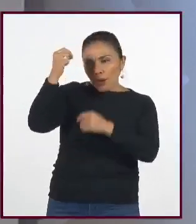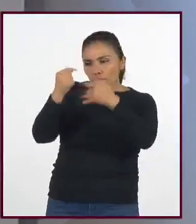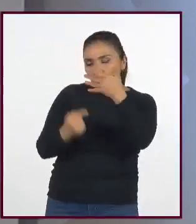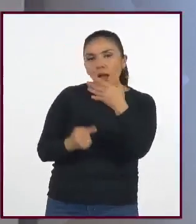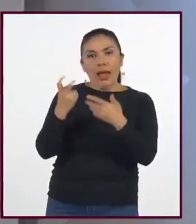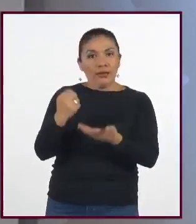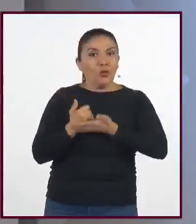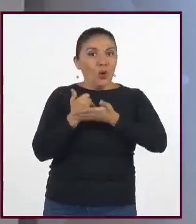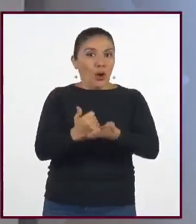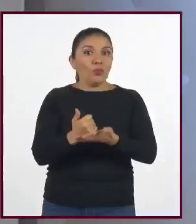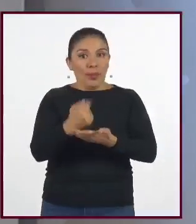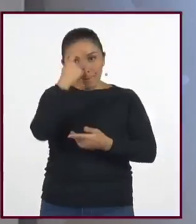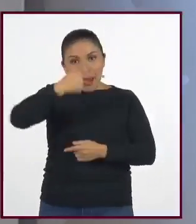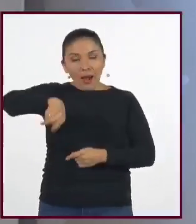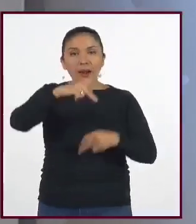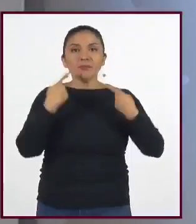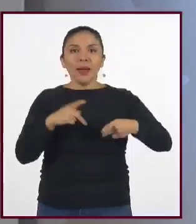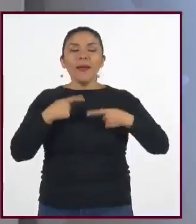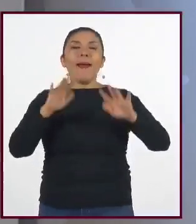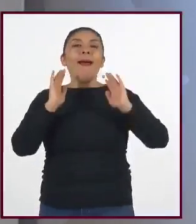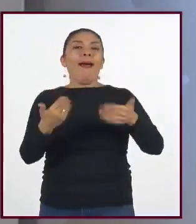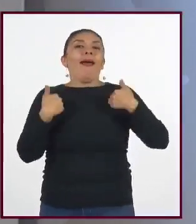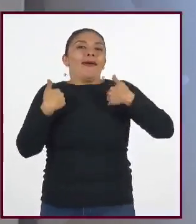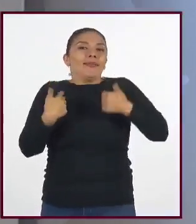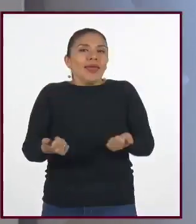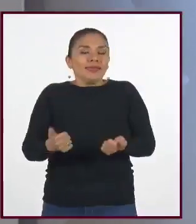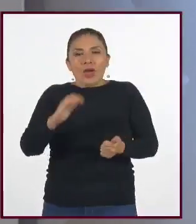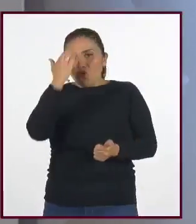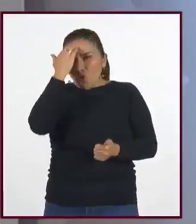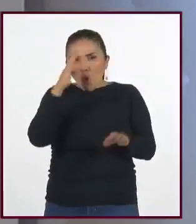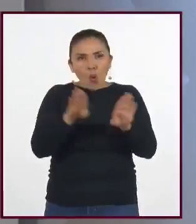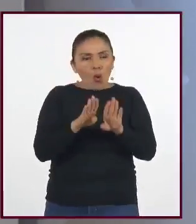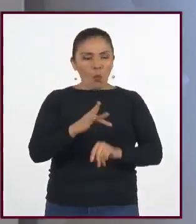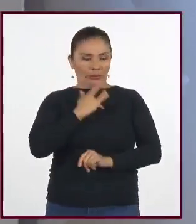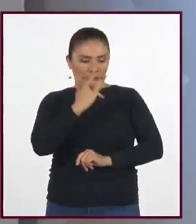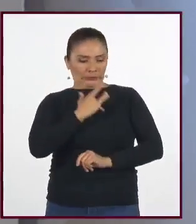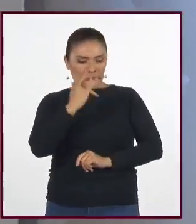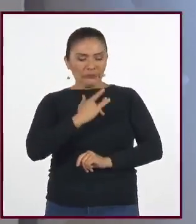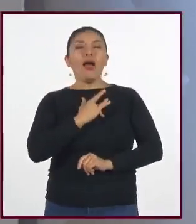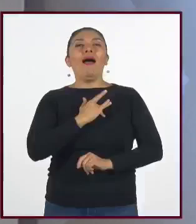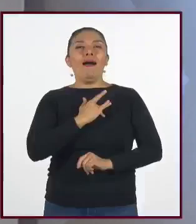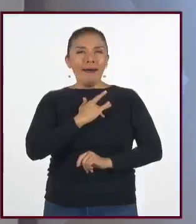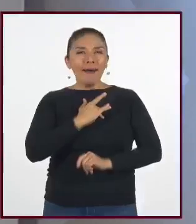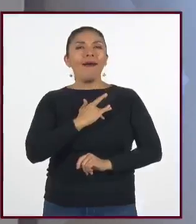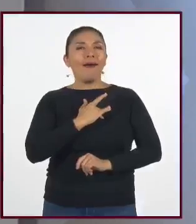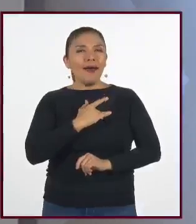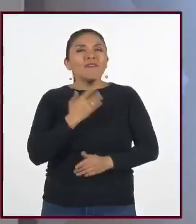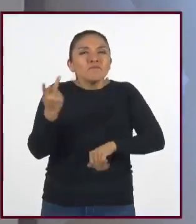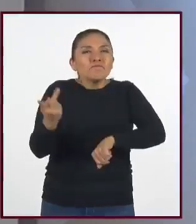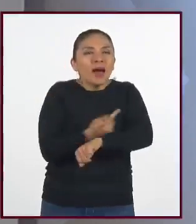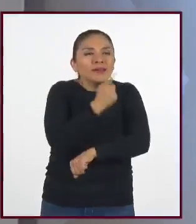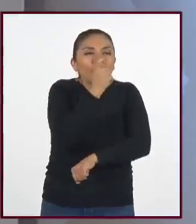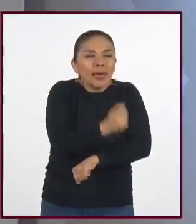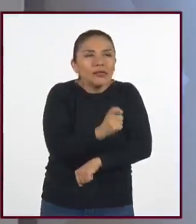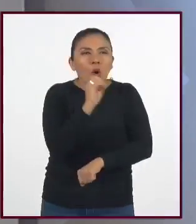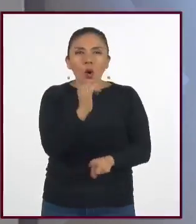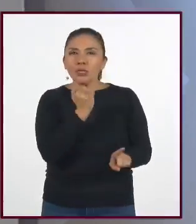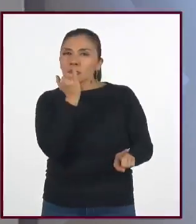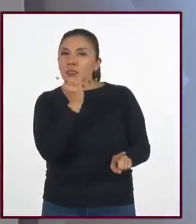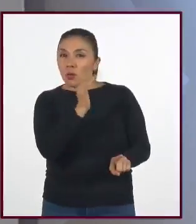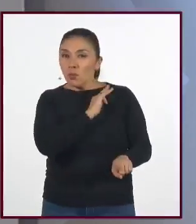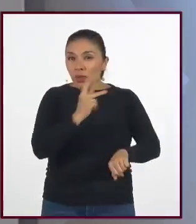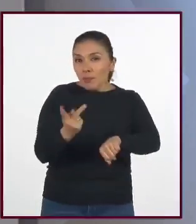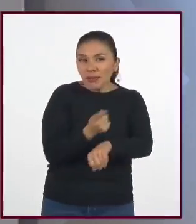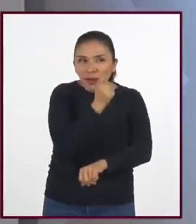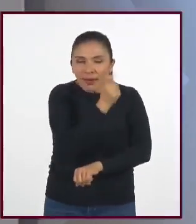ayudado muchísimo al público a poder localizar exactamente qué es lo que sucede o qué podría llegar a suceder, pero sobre